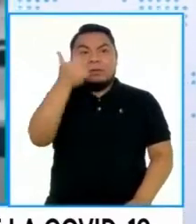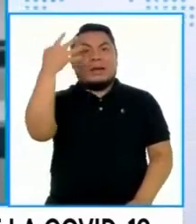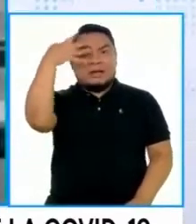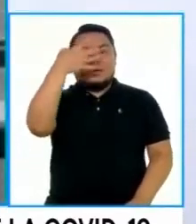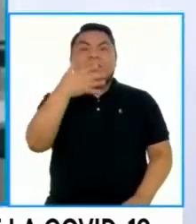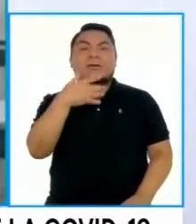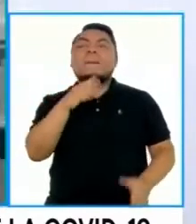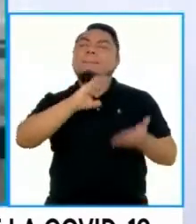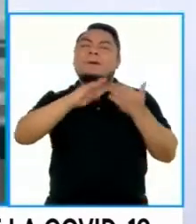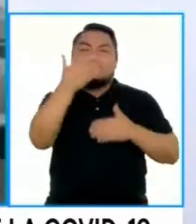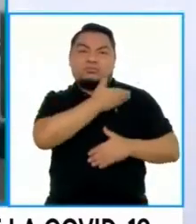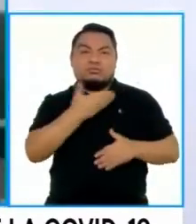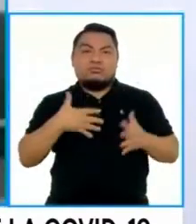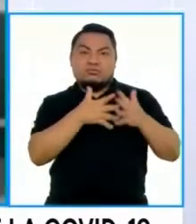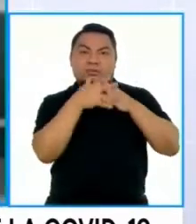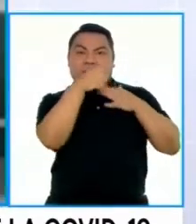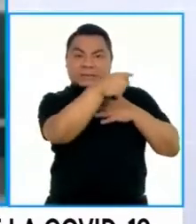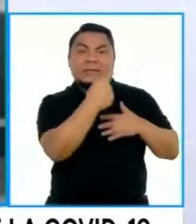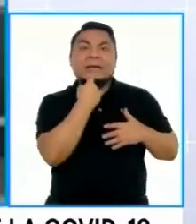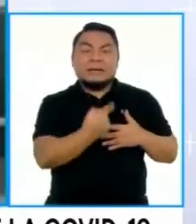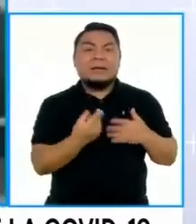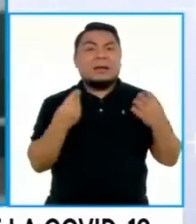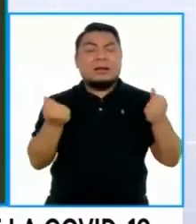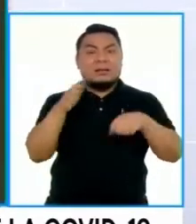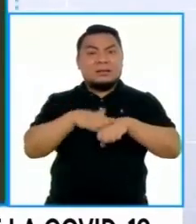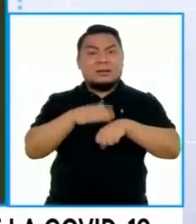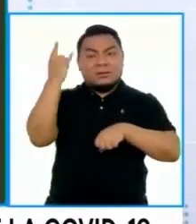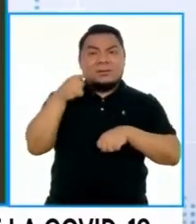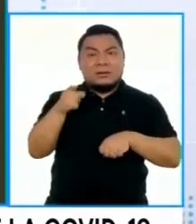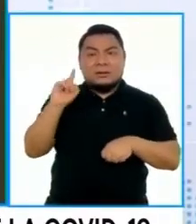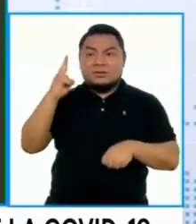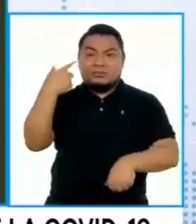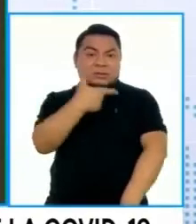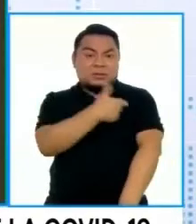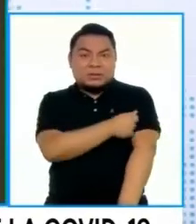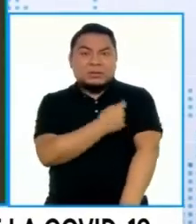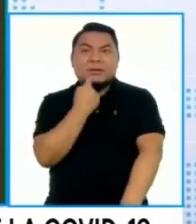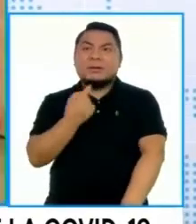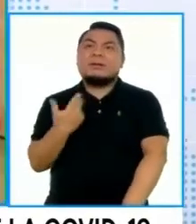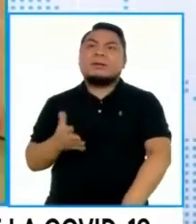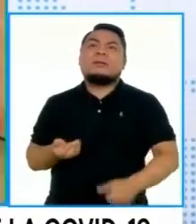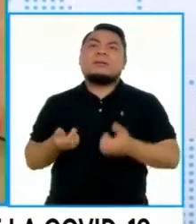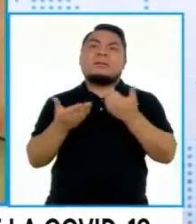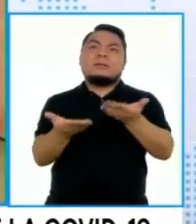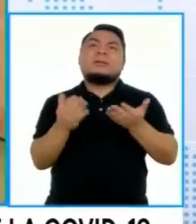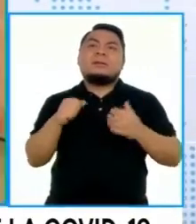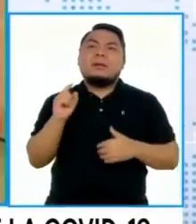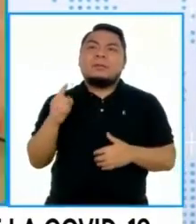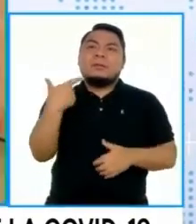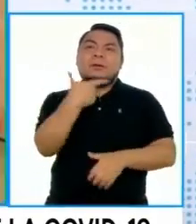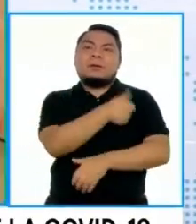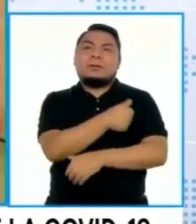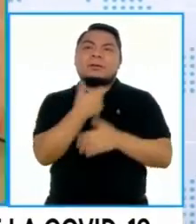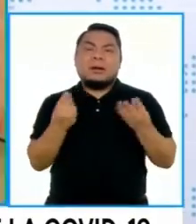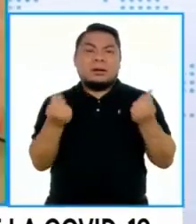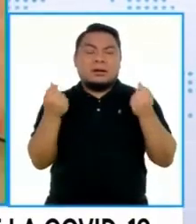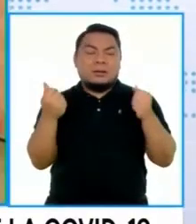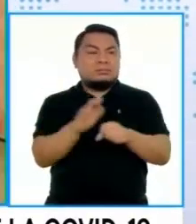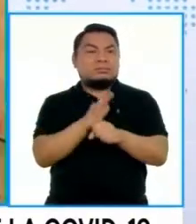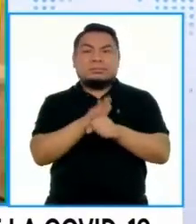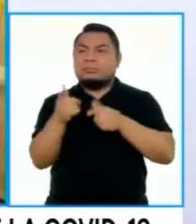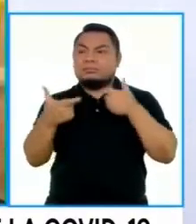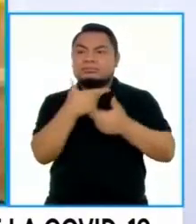ha señalado que incluso va a acelerar lo que estaba pensado como segundas dosis, las van a soltar sencillamente como primeras dosis para ampliar la cobertura